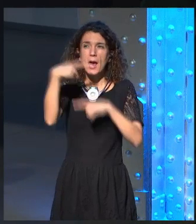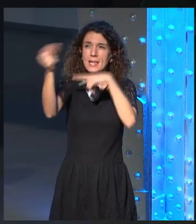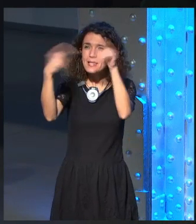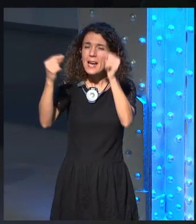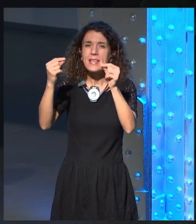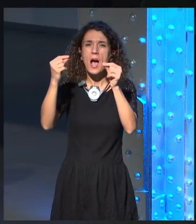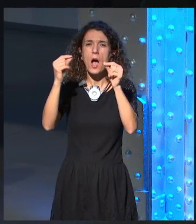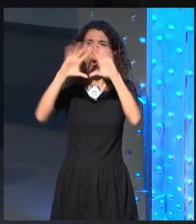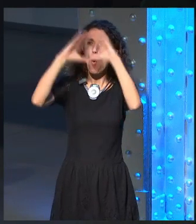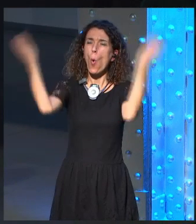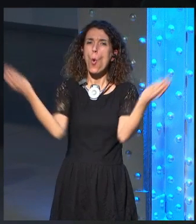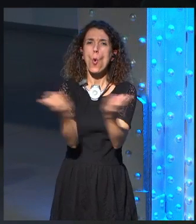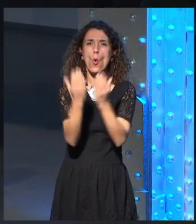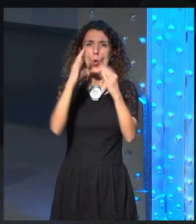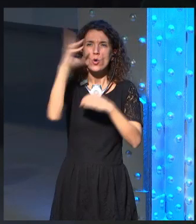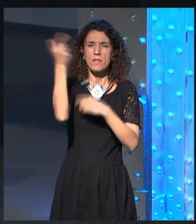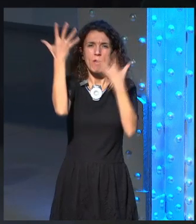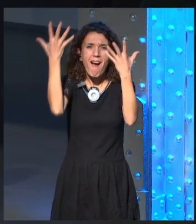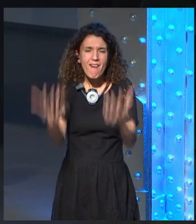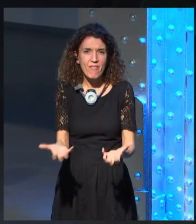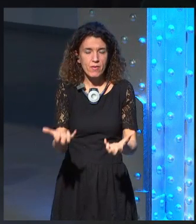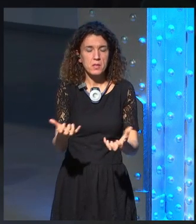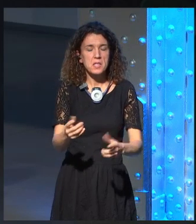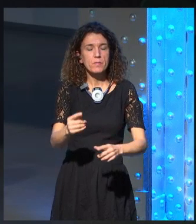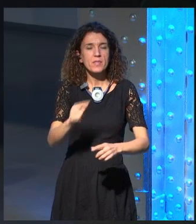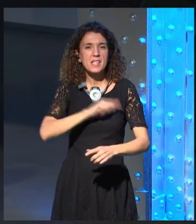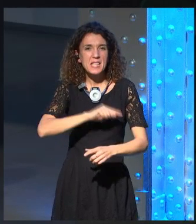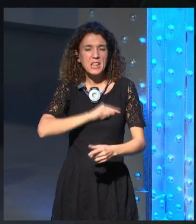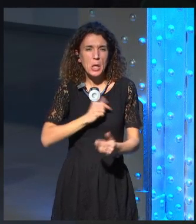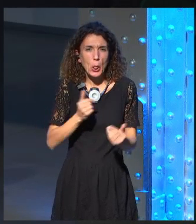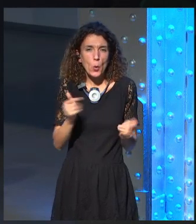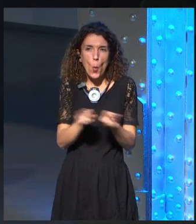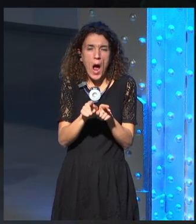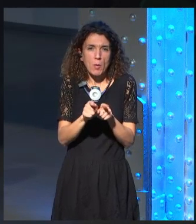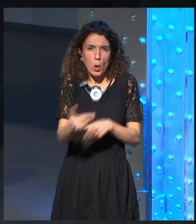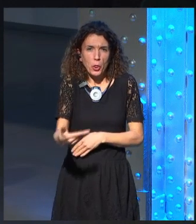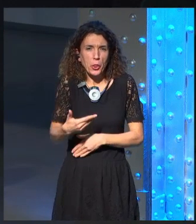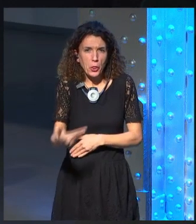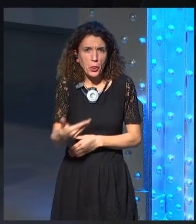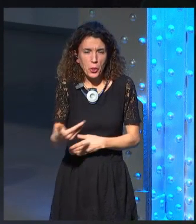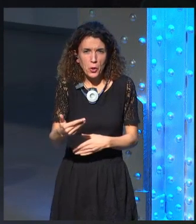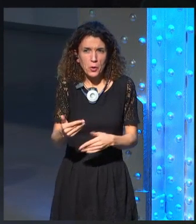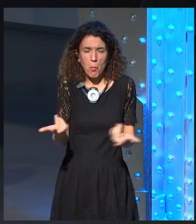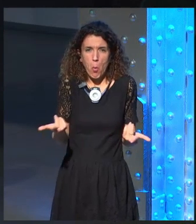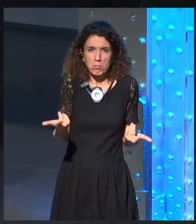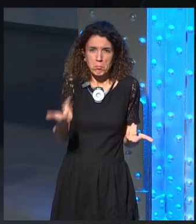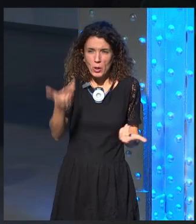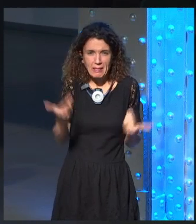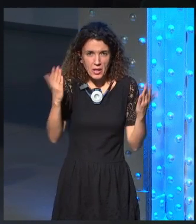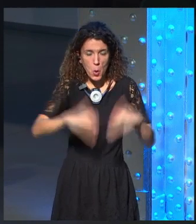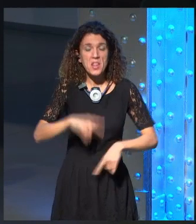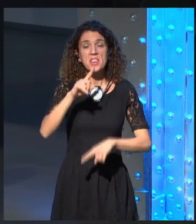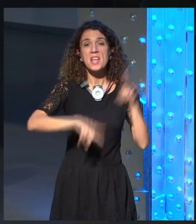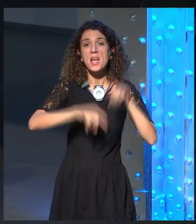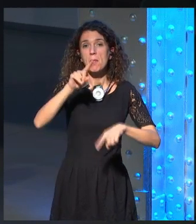hay en el universo y esto te hace sentir muy insignificante, esto es verdad. Entonces, creo que